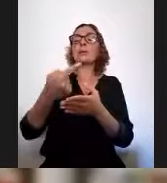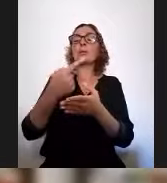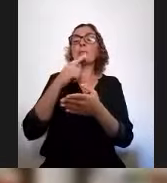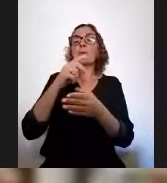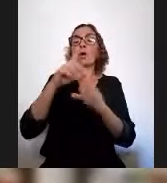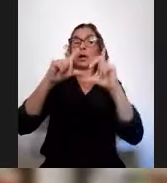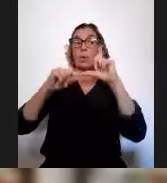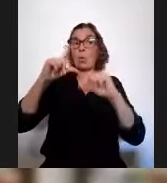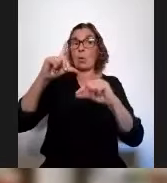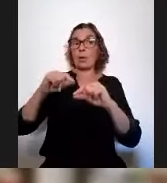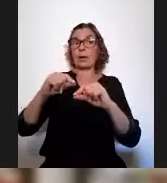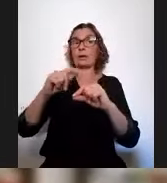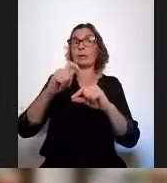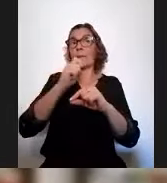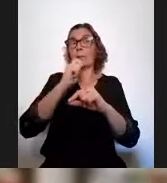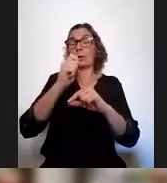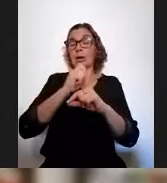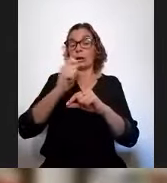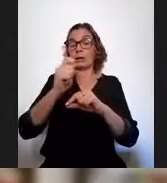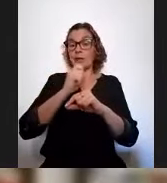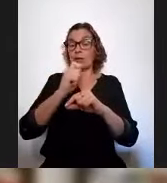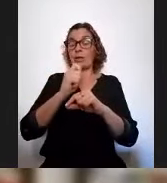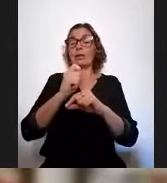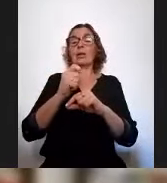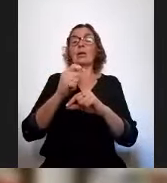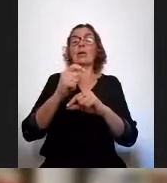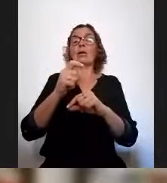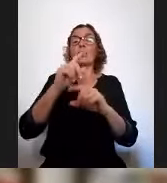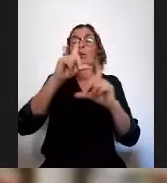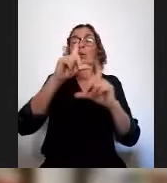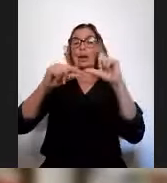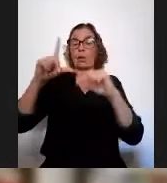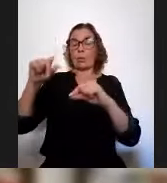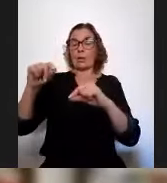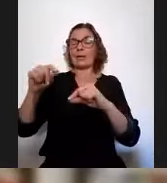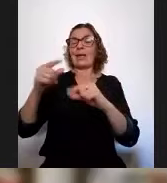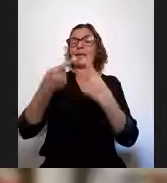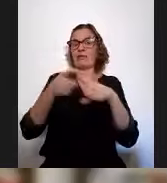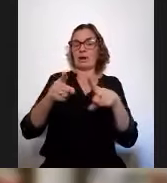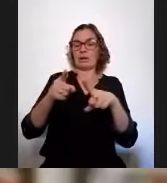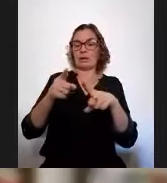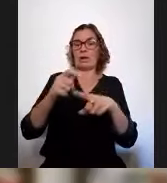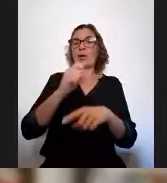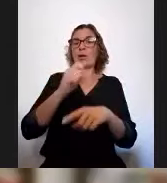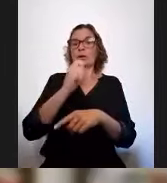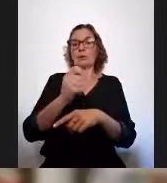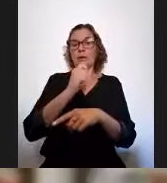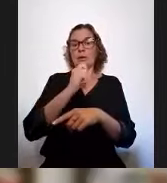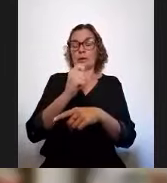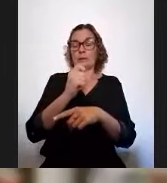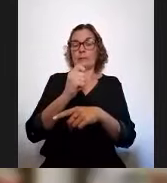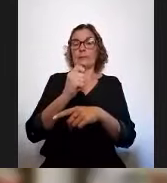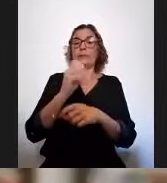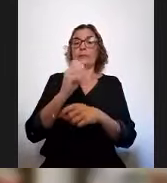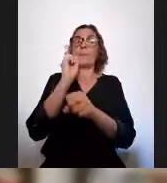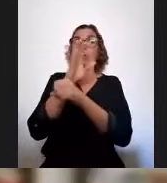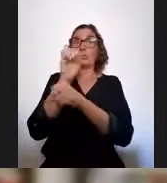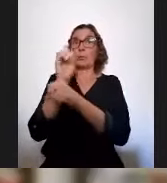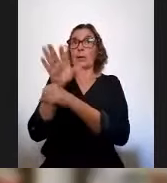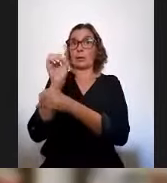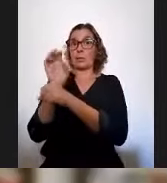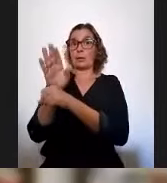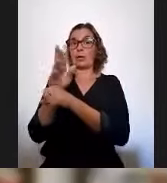focus groups, entrevistas. Una encuesta es bien distinta a una entrevista. Una encuesta mando y las personas me respondan,